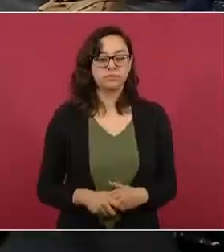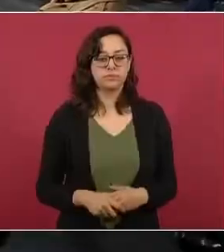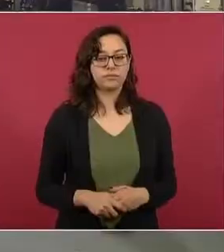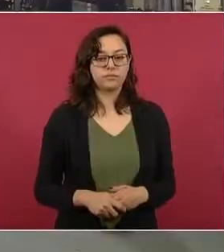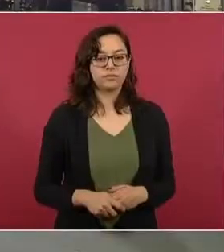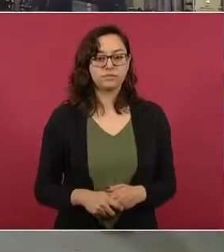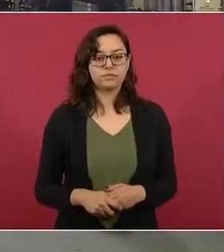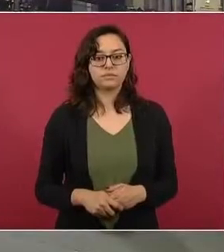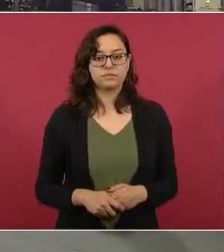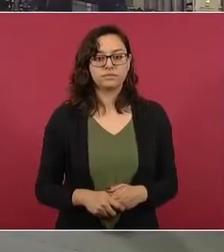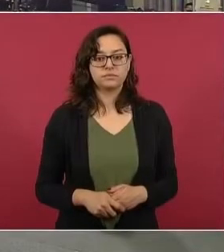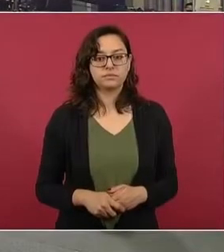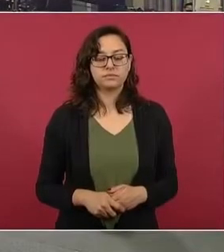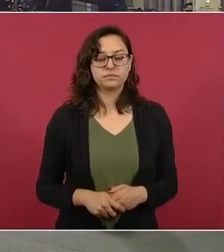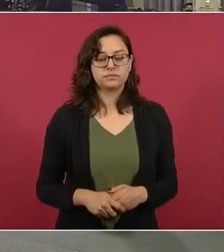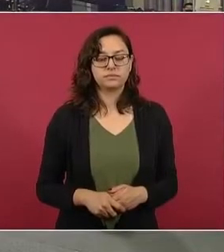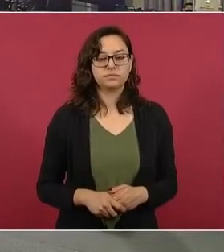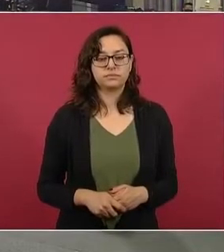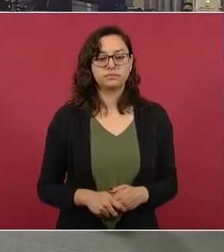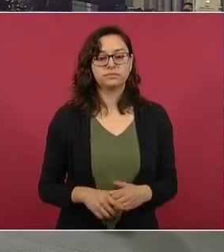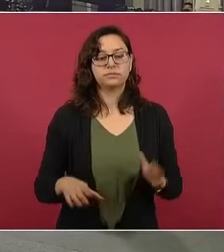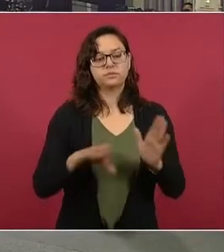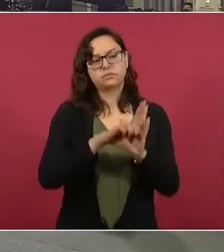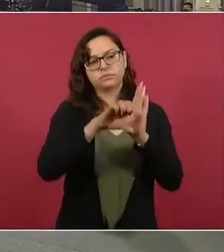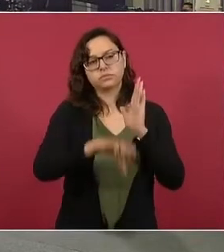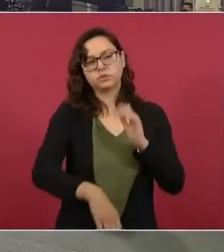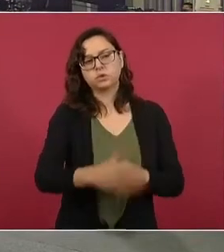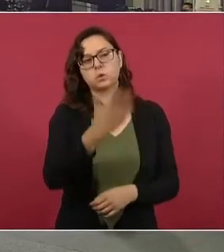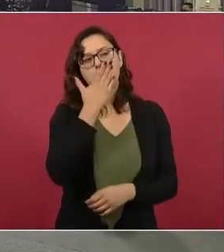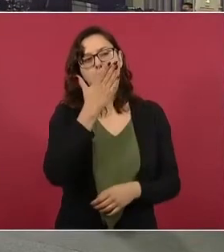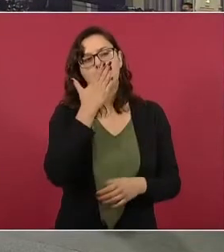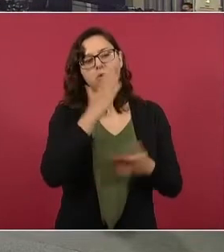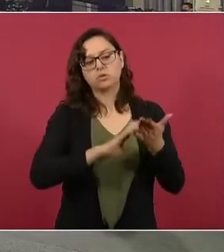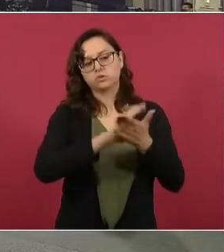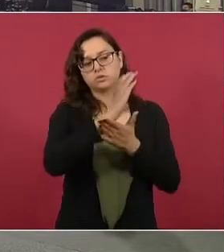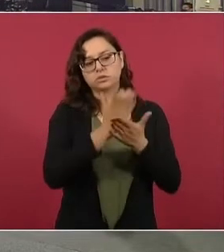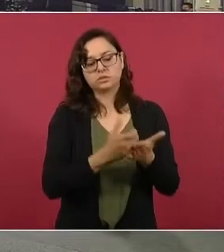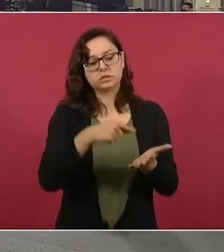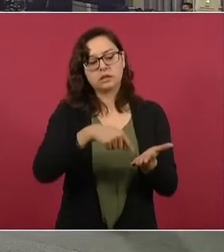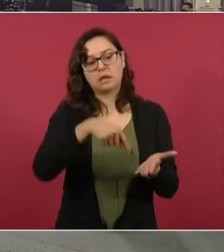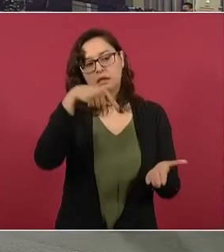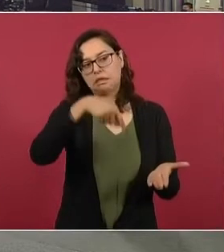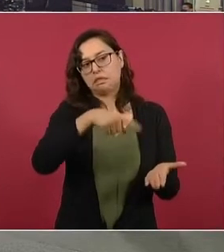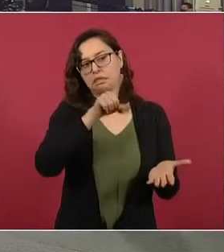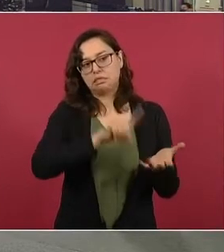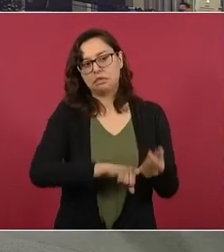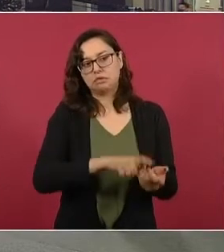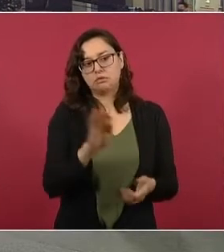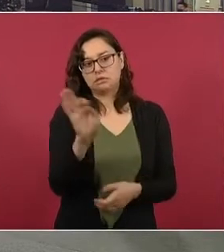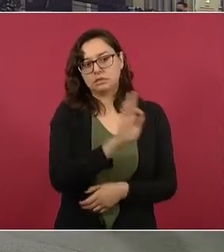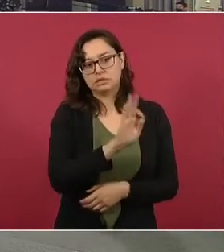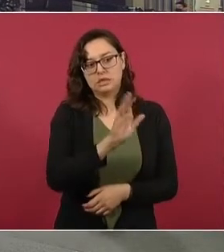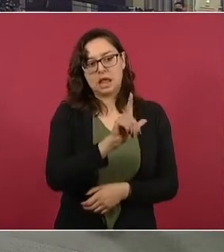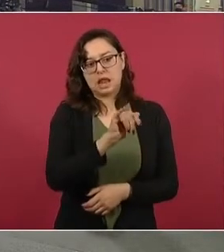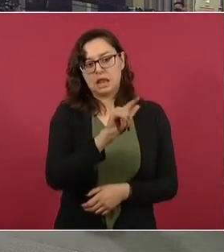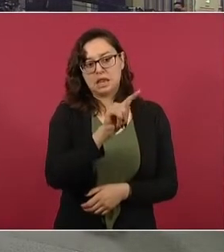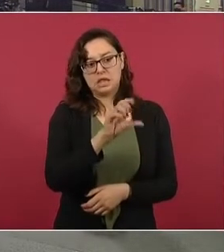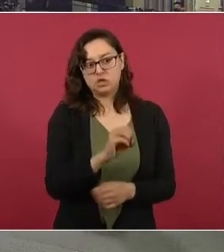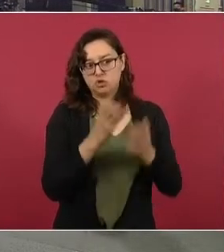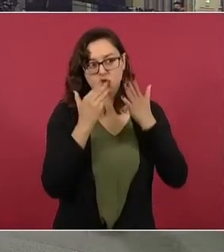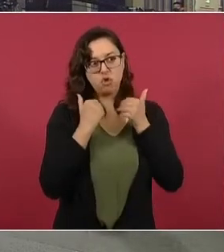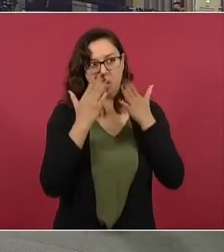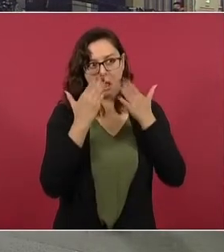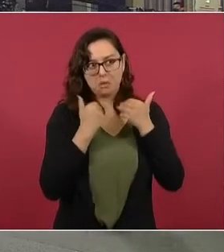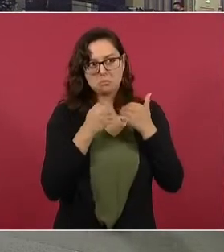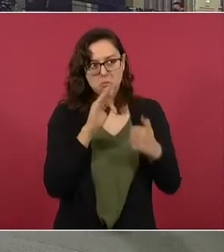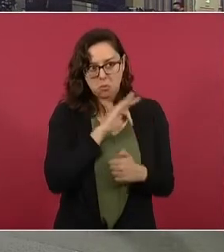estos contratos que hay, por ejemplo, como el de Sonora, si no es específicamente de litio, ese ya va a quedar descartado. Si no es